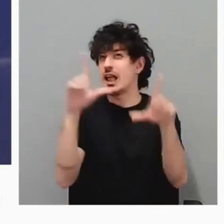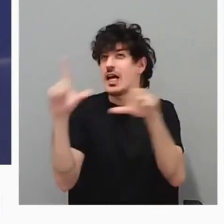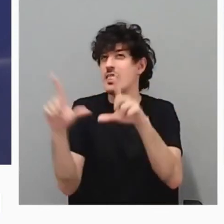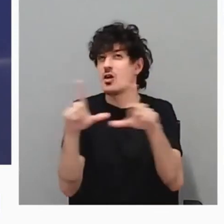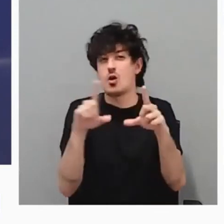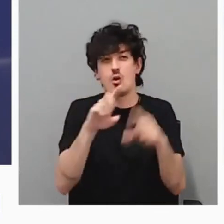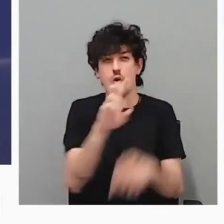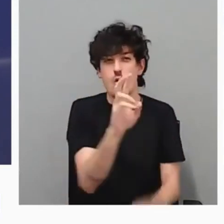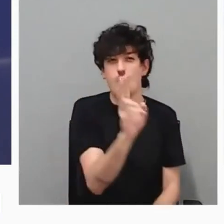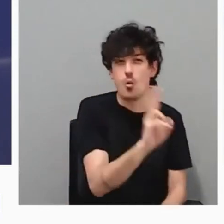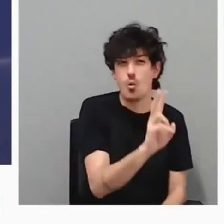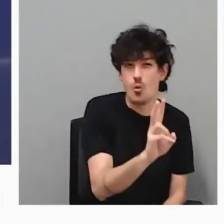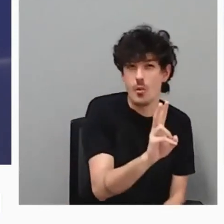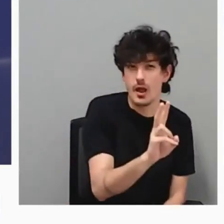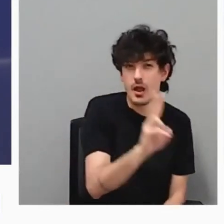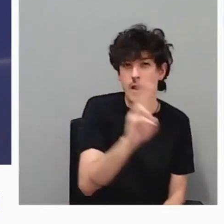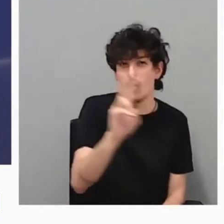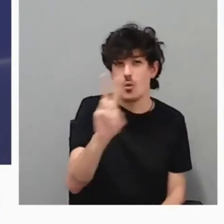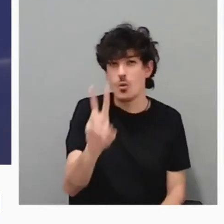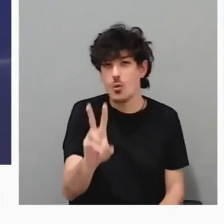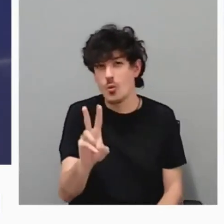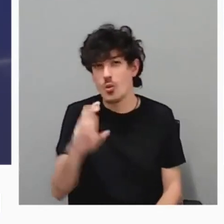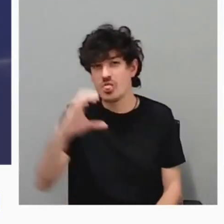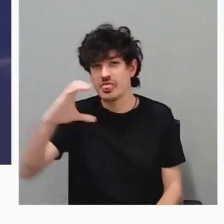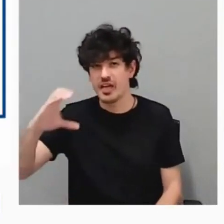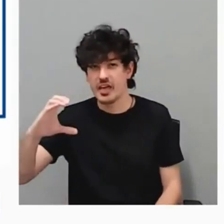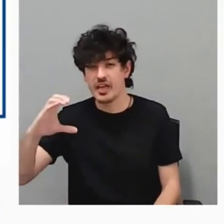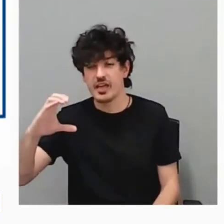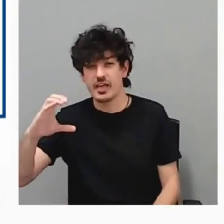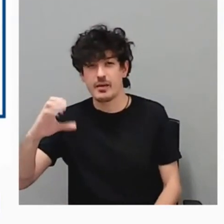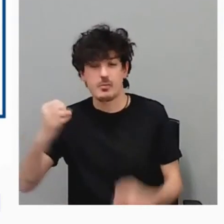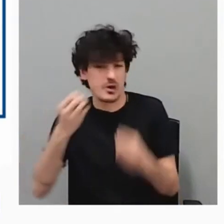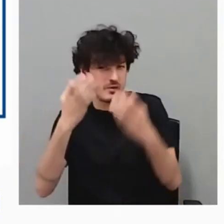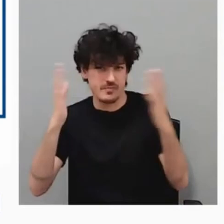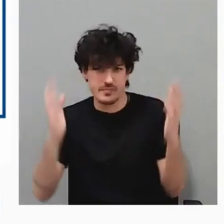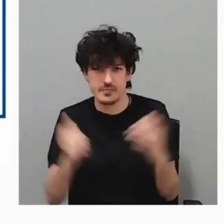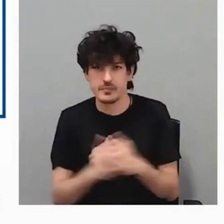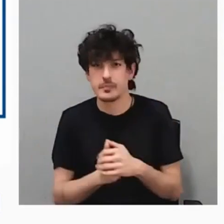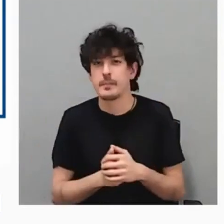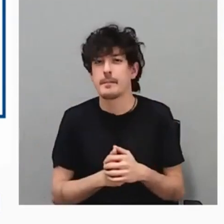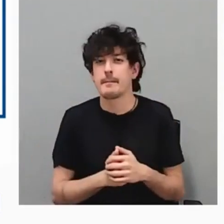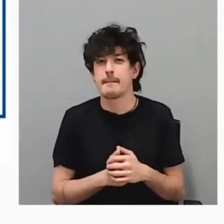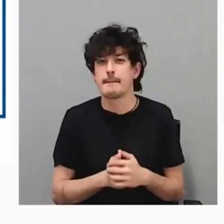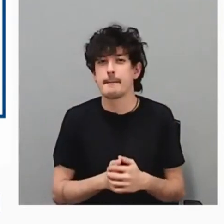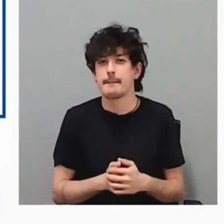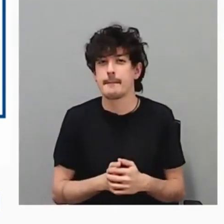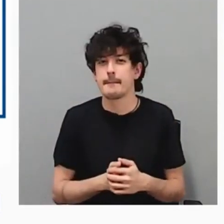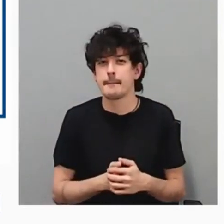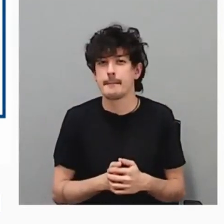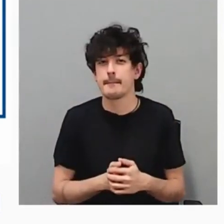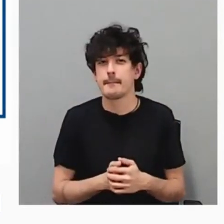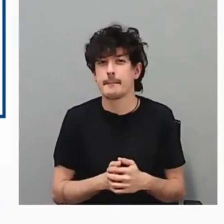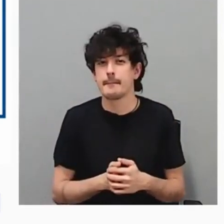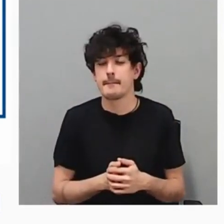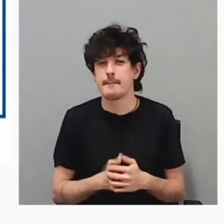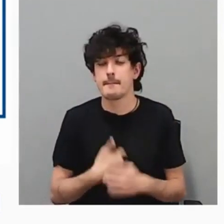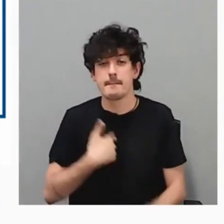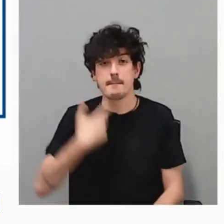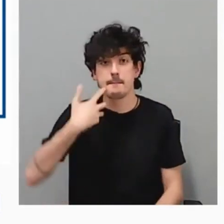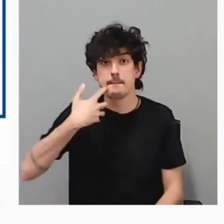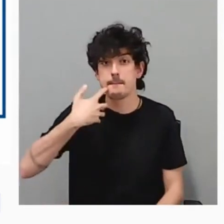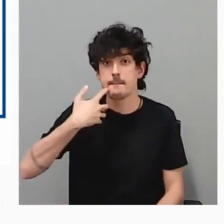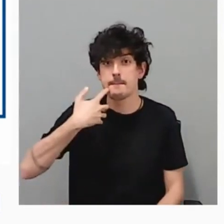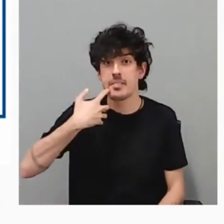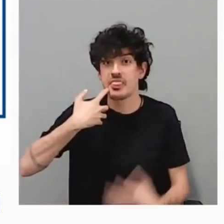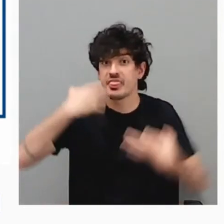otra para la A. ¿Vale? Pero lo que es cierto, me parece, o creo que me parece, es que